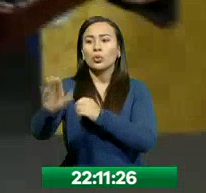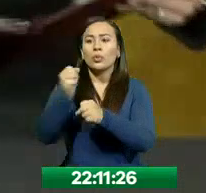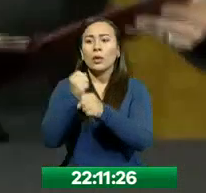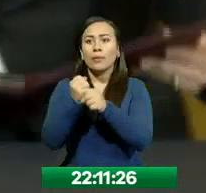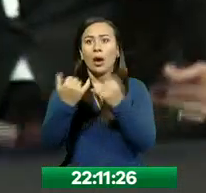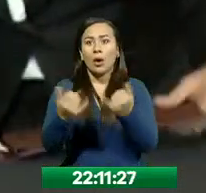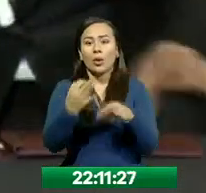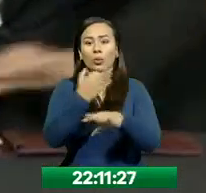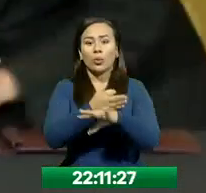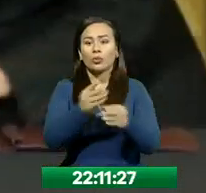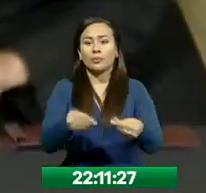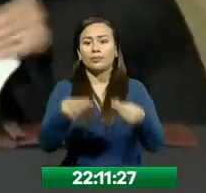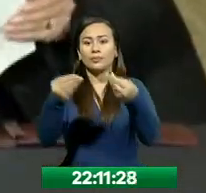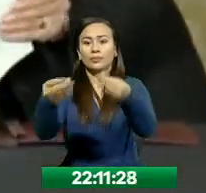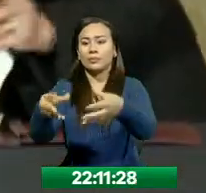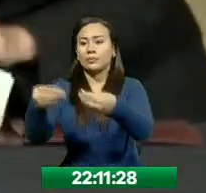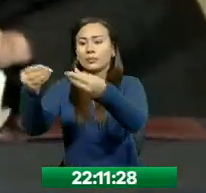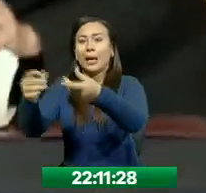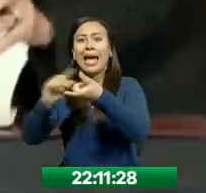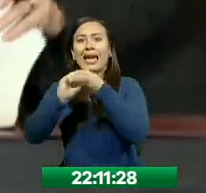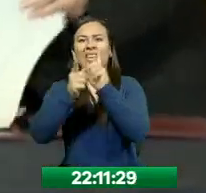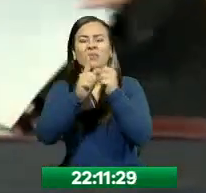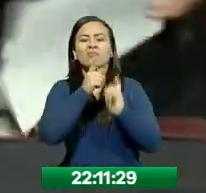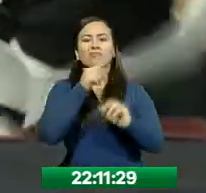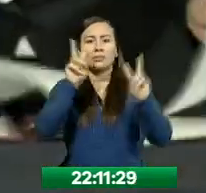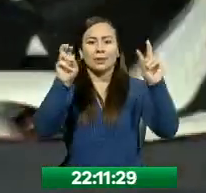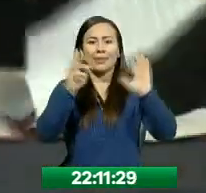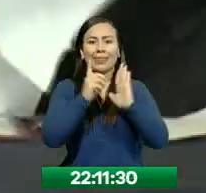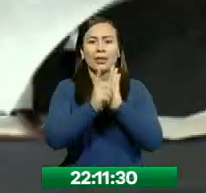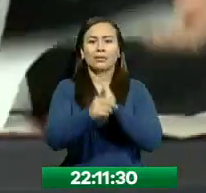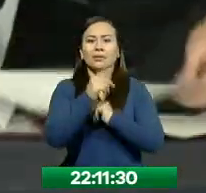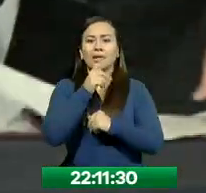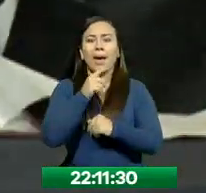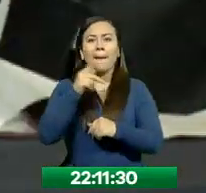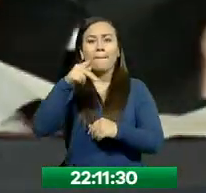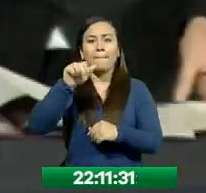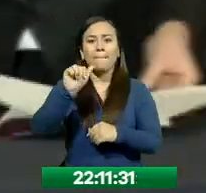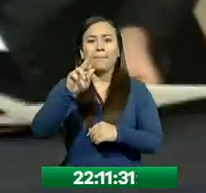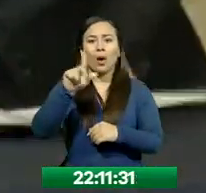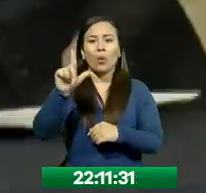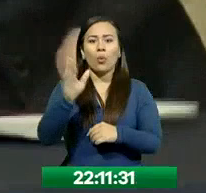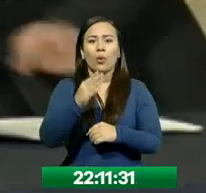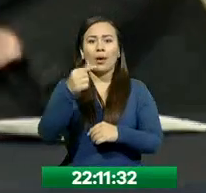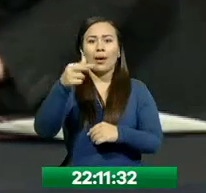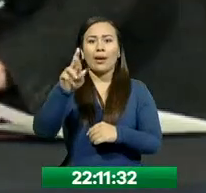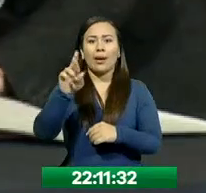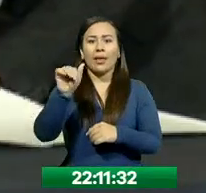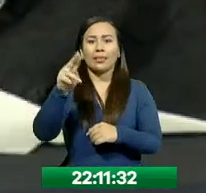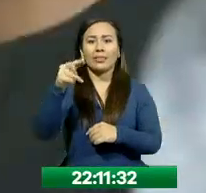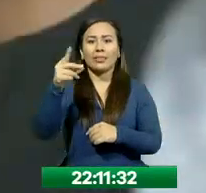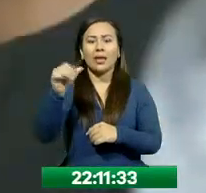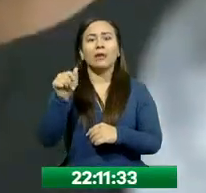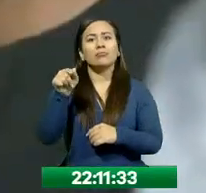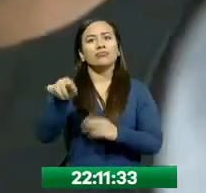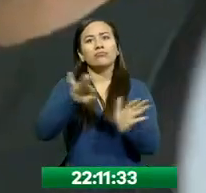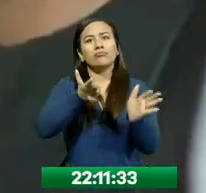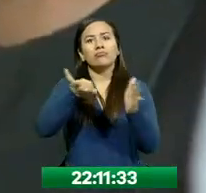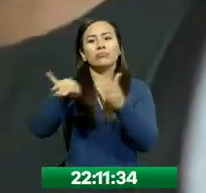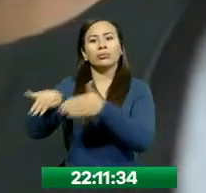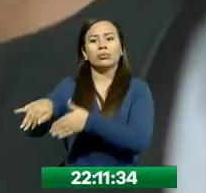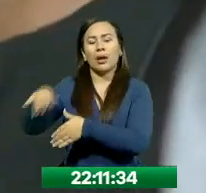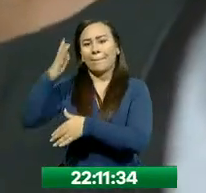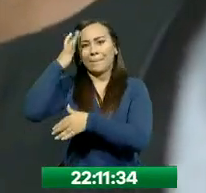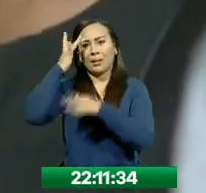encargado. Dentro de los principales cambios está la aceptación de la renuncia de Paul Granda a la Secretaría de la Gestión de la Política, institución